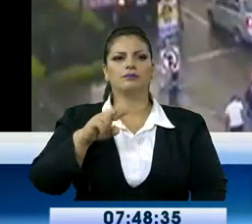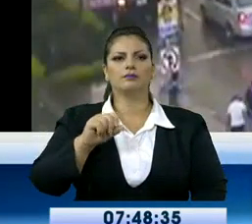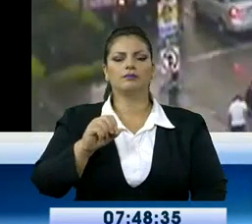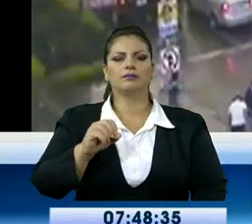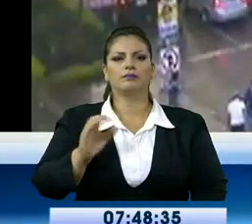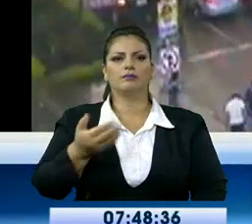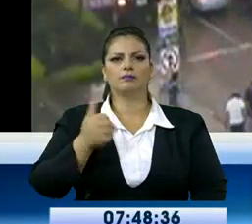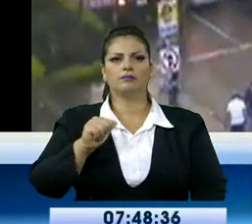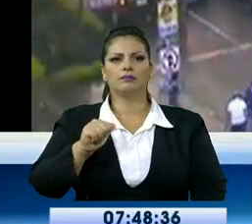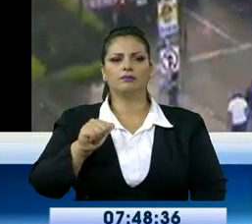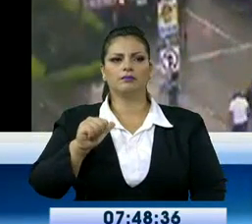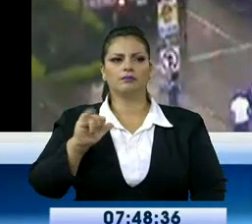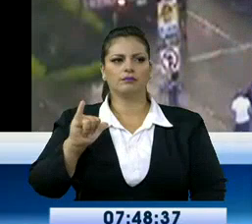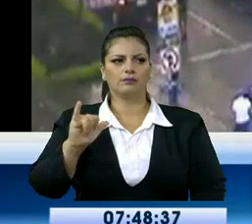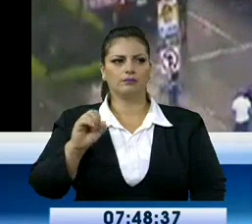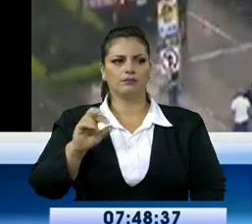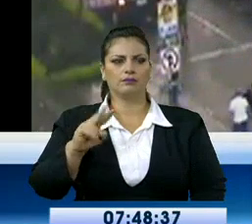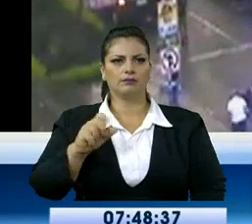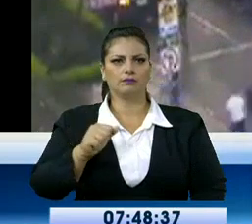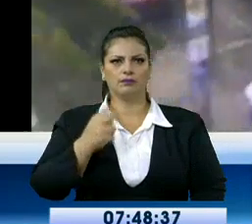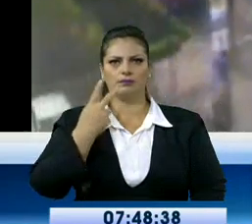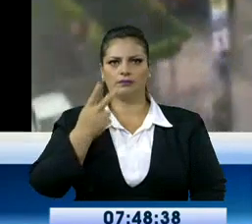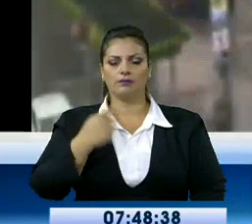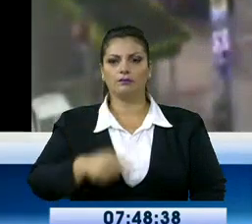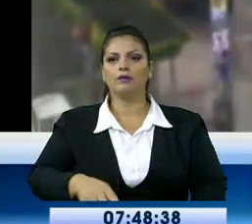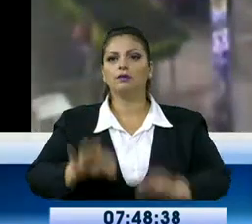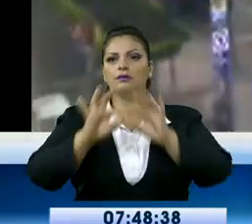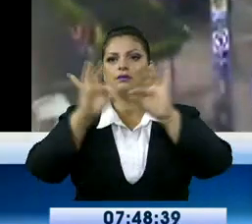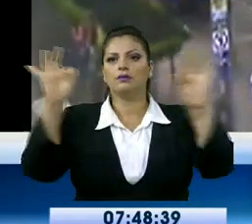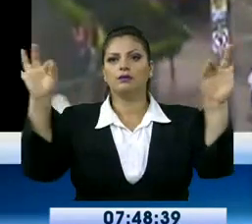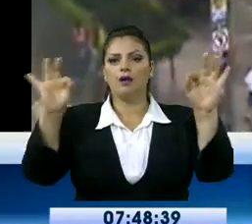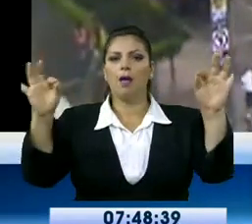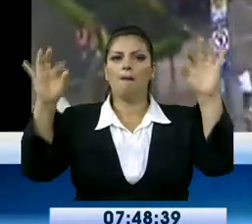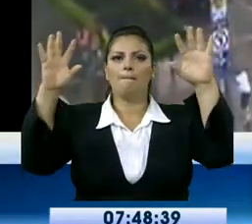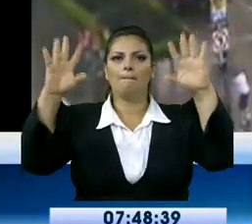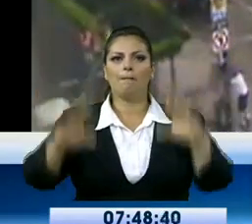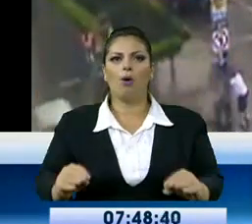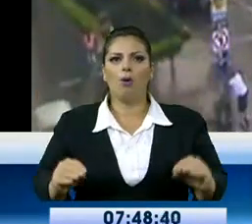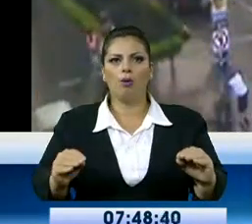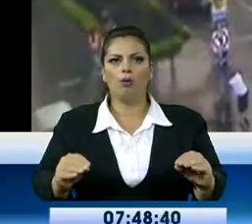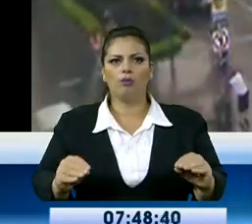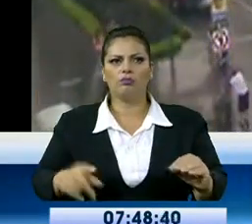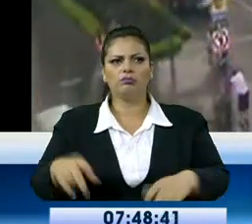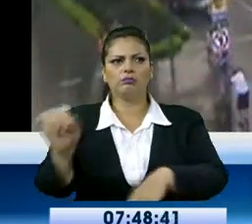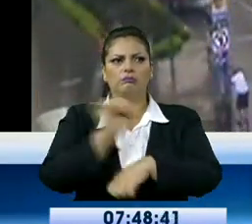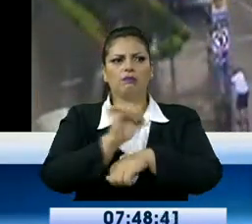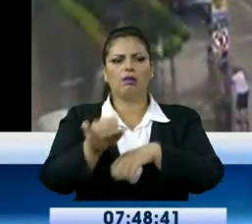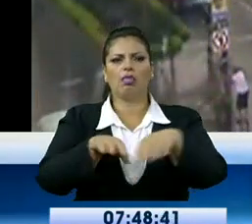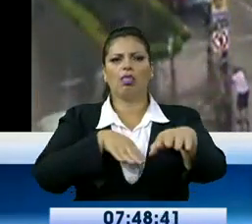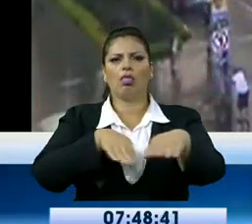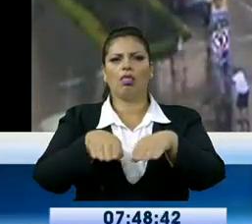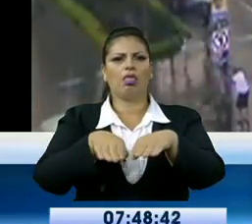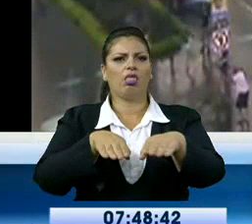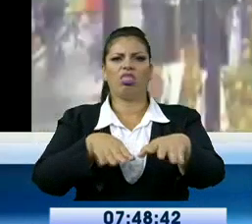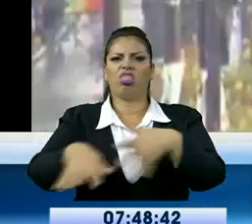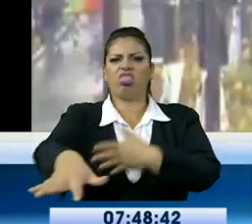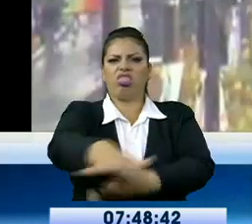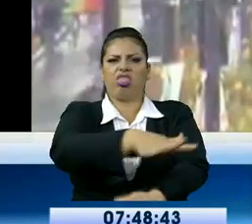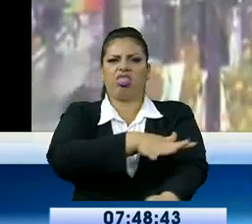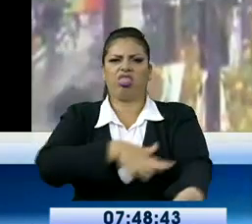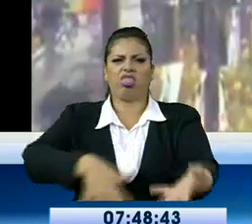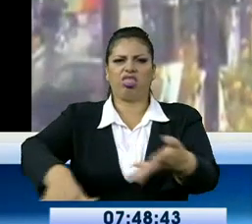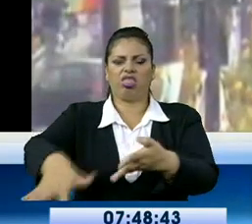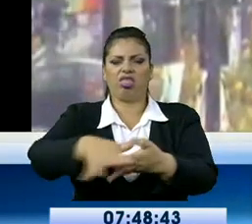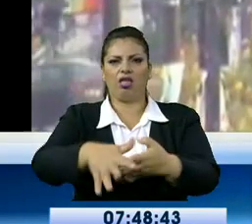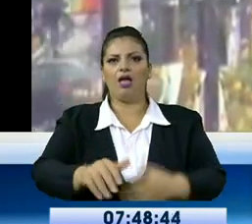fuertes vientos. Esto ocasionó el corte de la energía eléctrica en el sector y congestionamiento vehicular. Minutos después